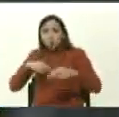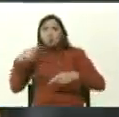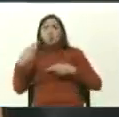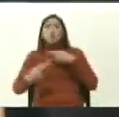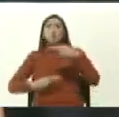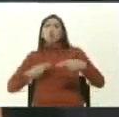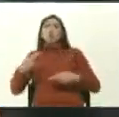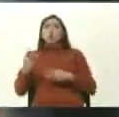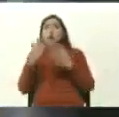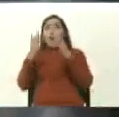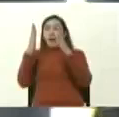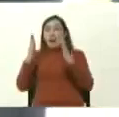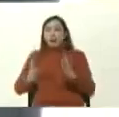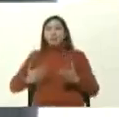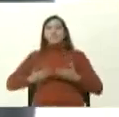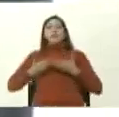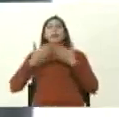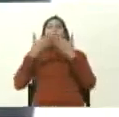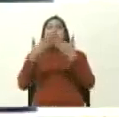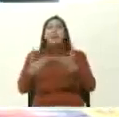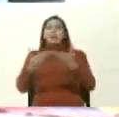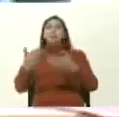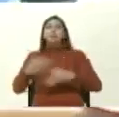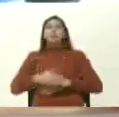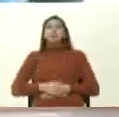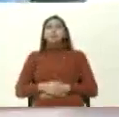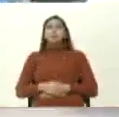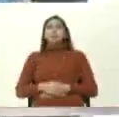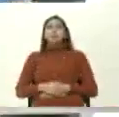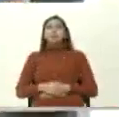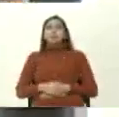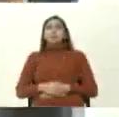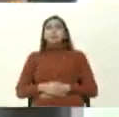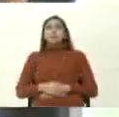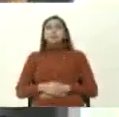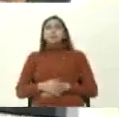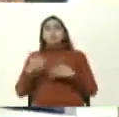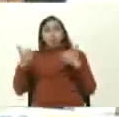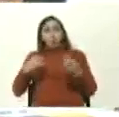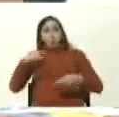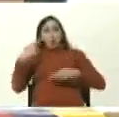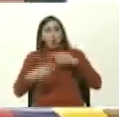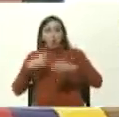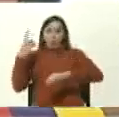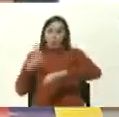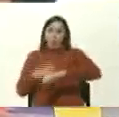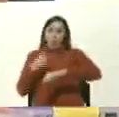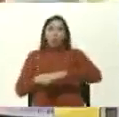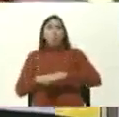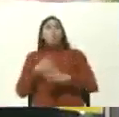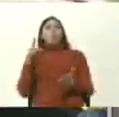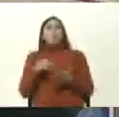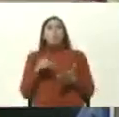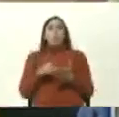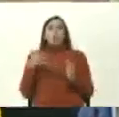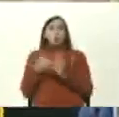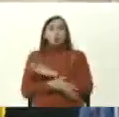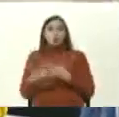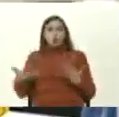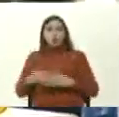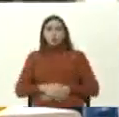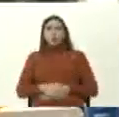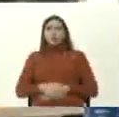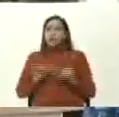mancomunado con los estudiantes para garantizarlo. Es decir, están viviendo los muchachos una revolución, están en presencia justamente de lo que